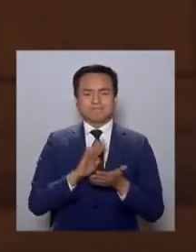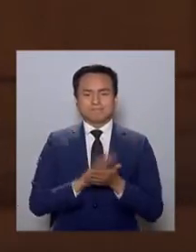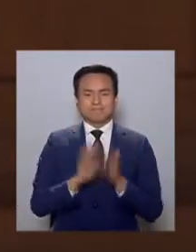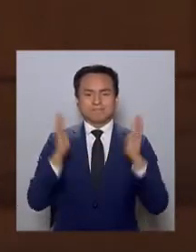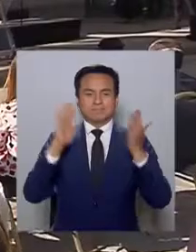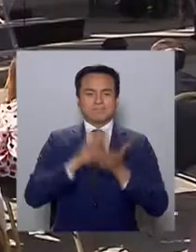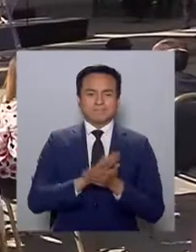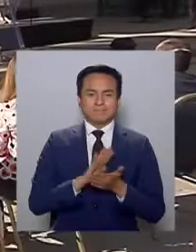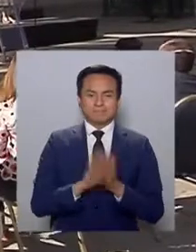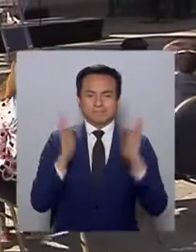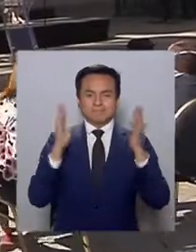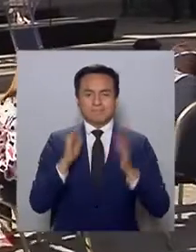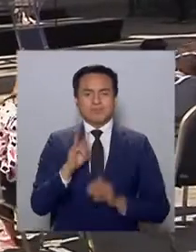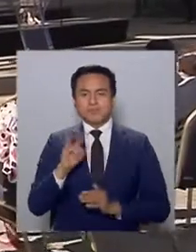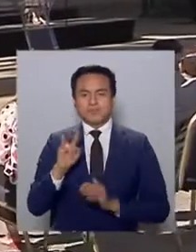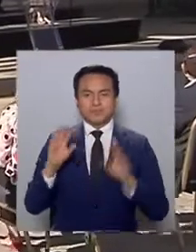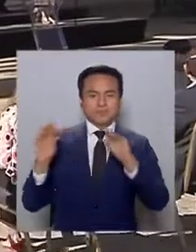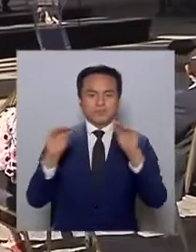para